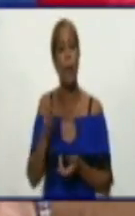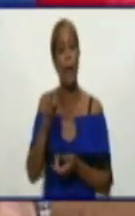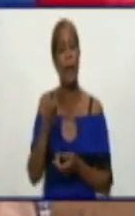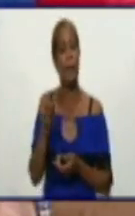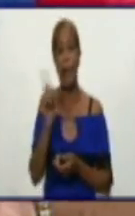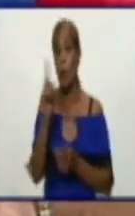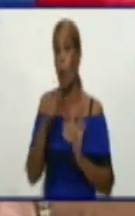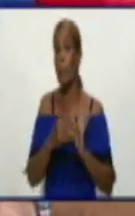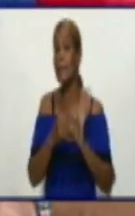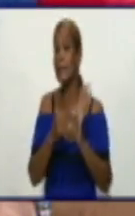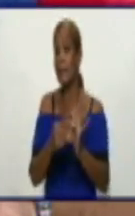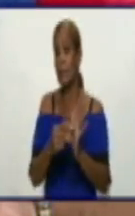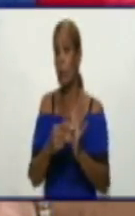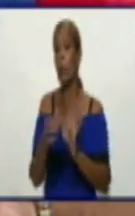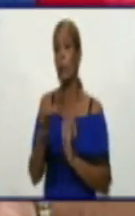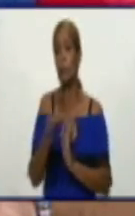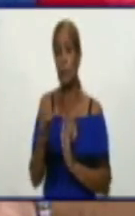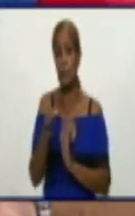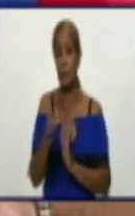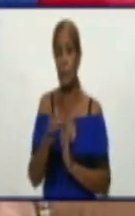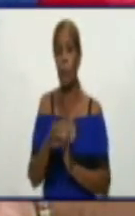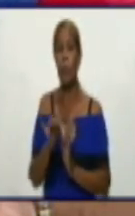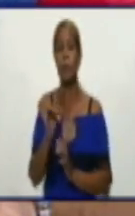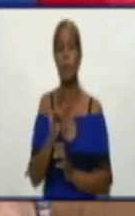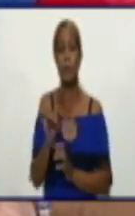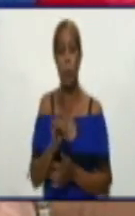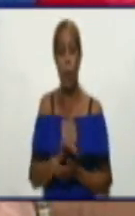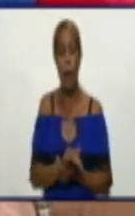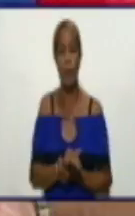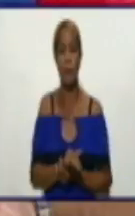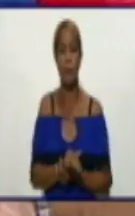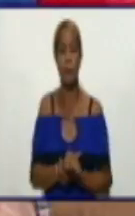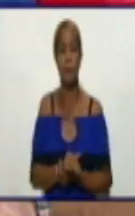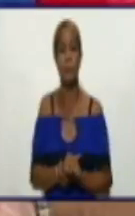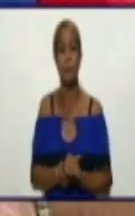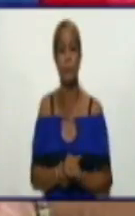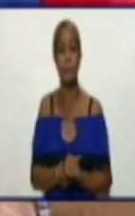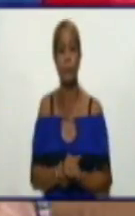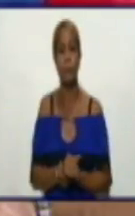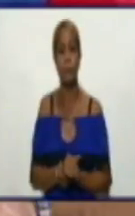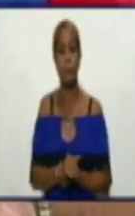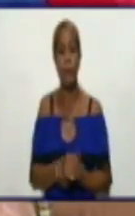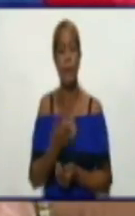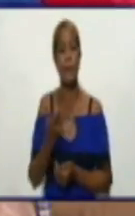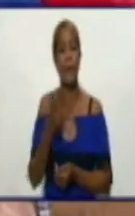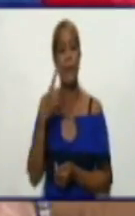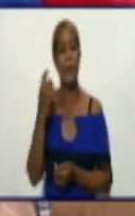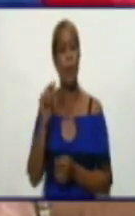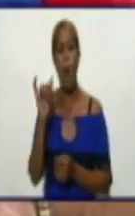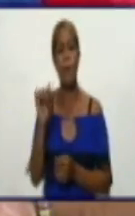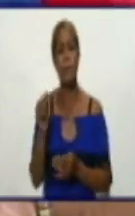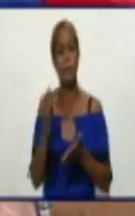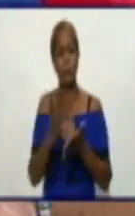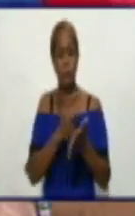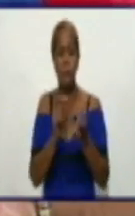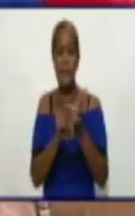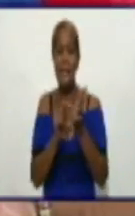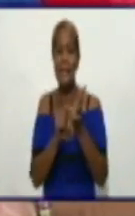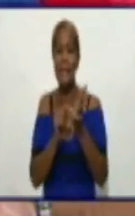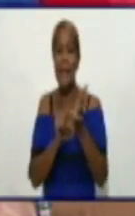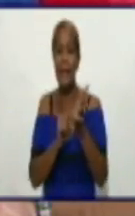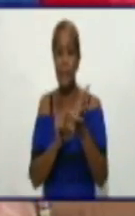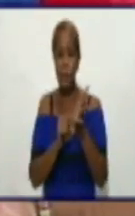presentación en estos municipios? Y muy baja en nosotros, que hubo una expectativa en la población de que el censo que se estaba realizando iba a ser